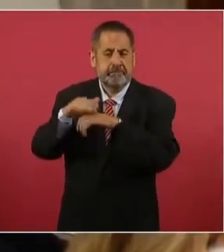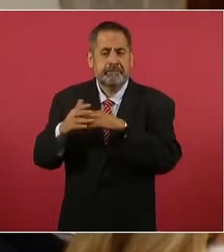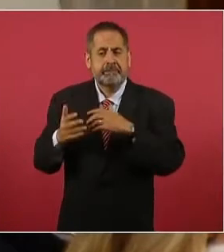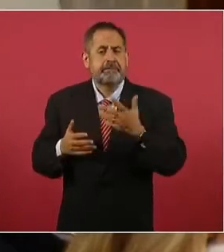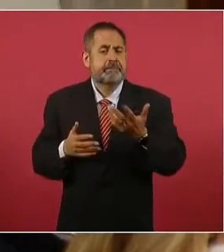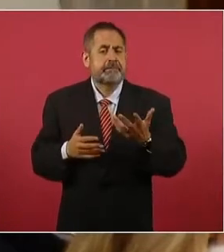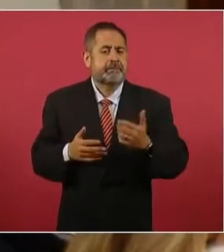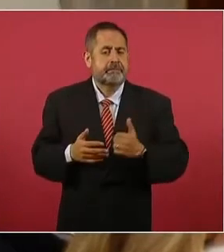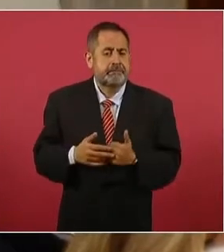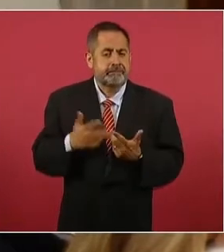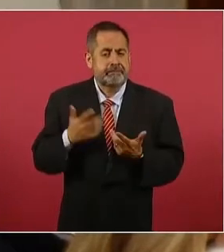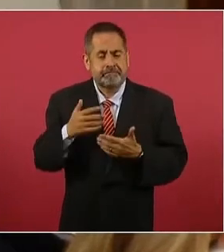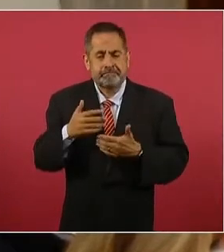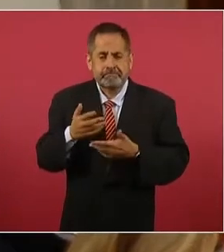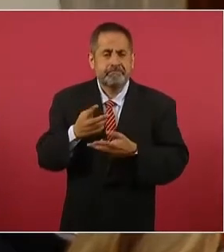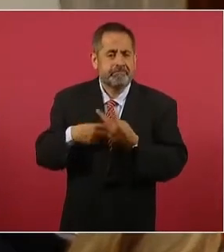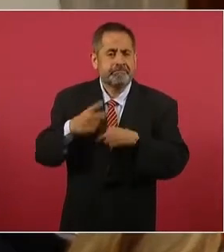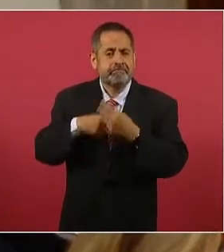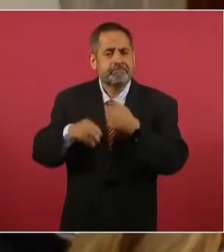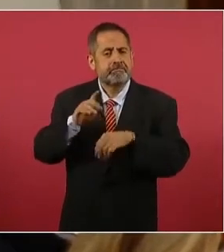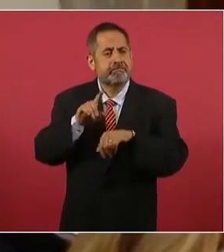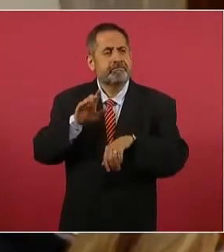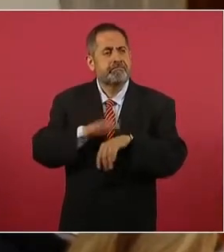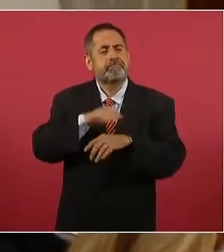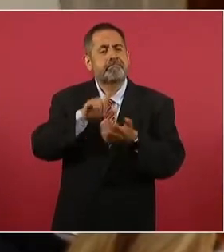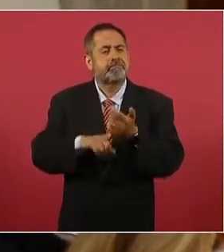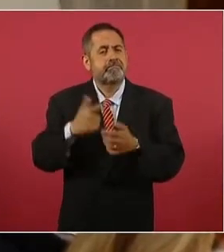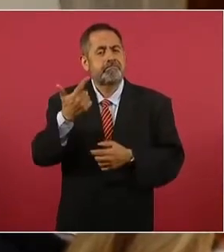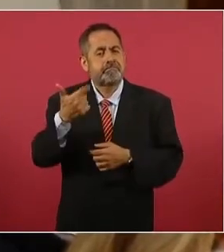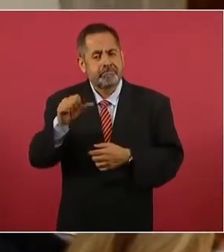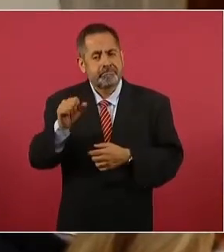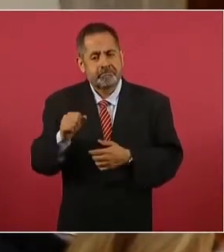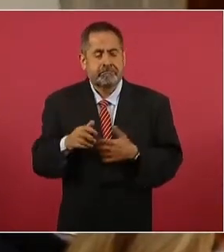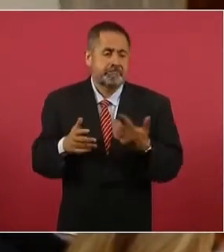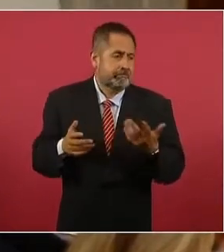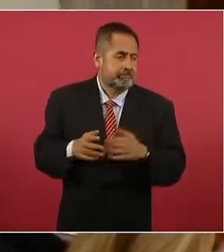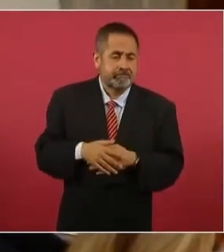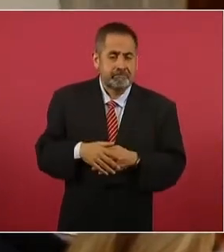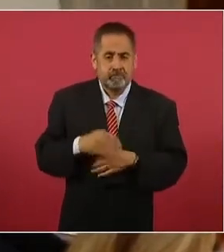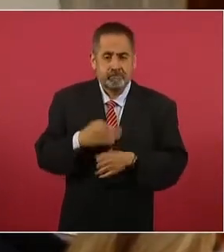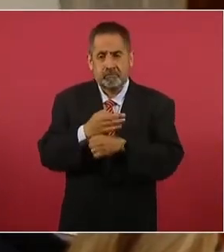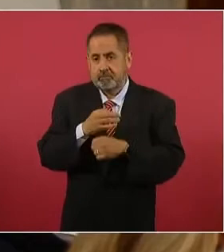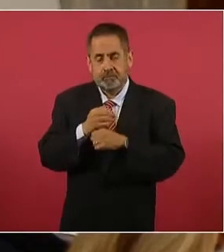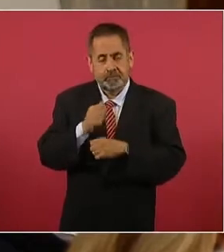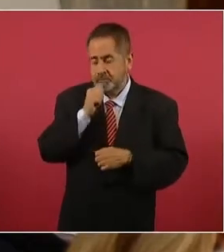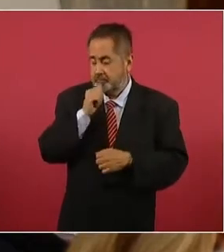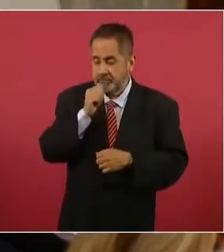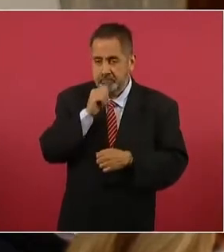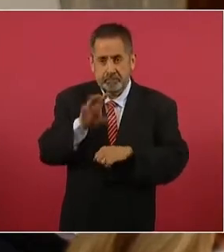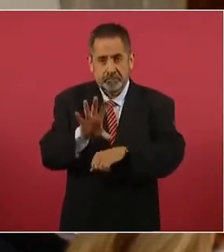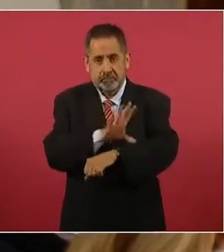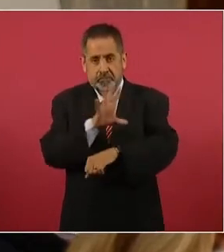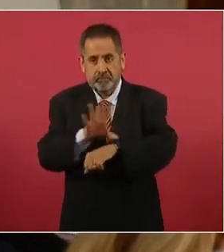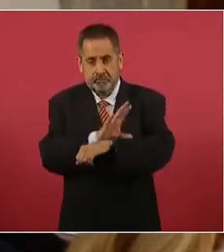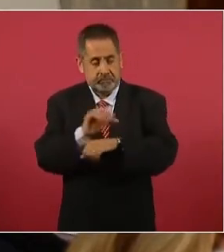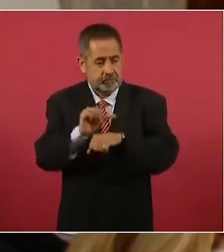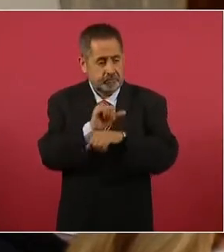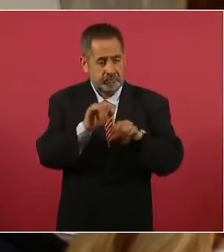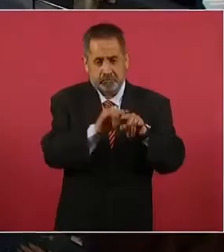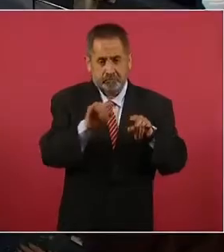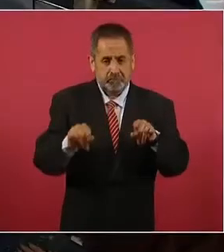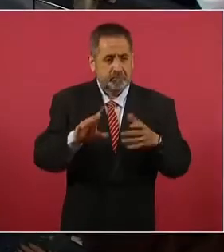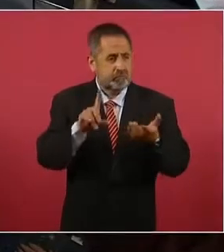y produzca más gas, porque todavía no es el tiempo, ¿no?, de